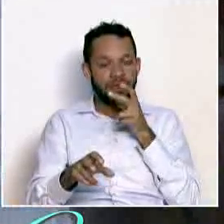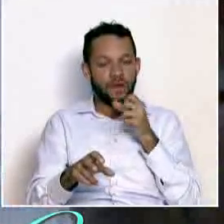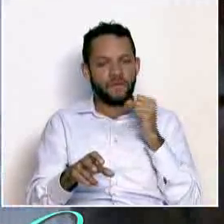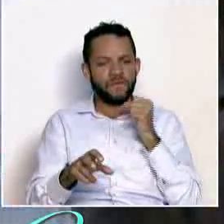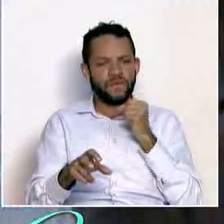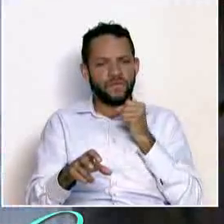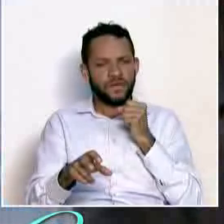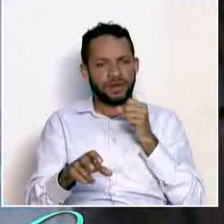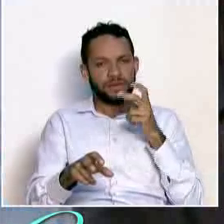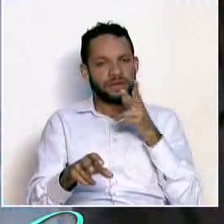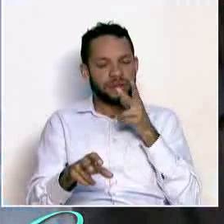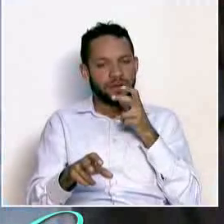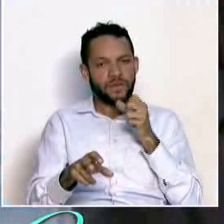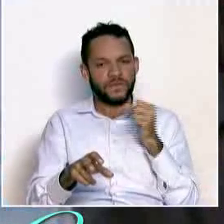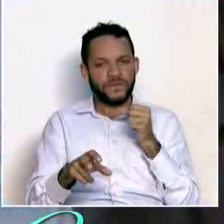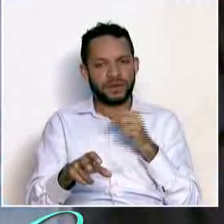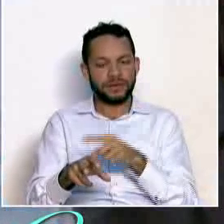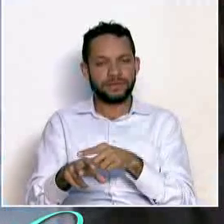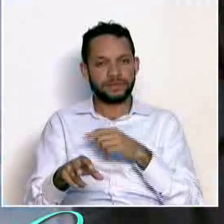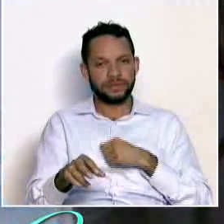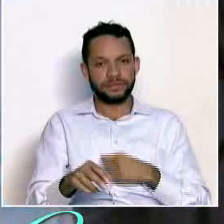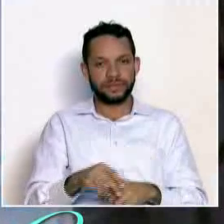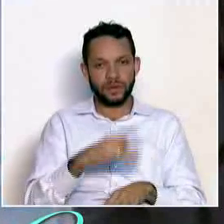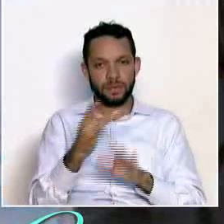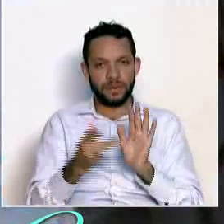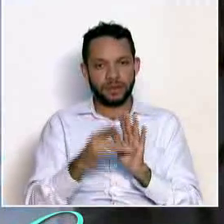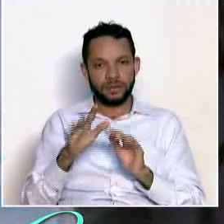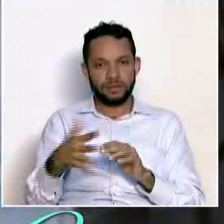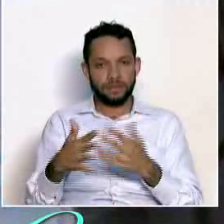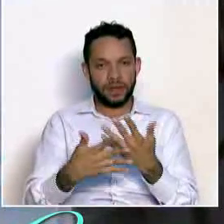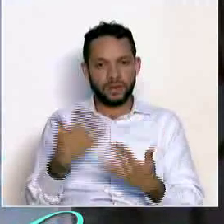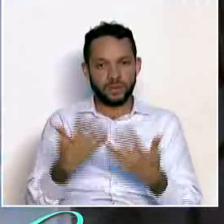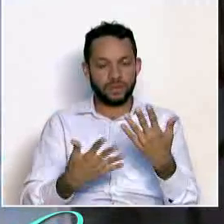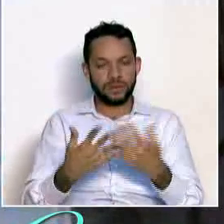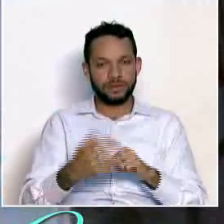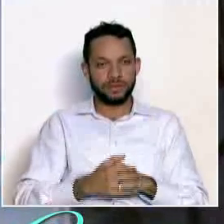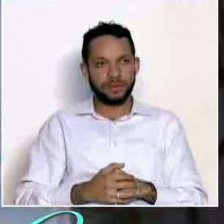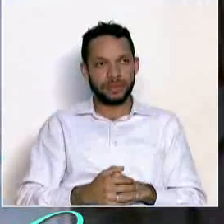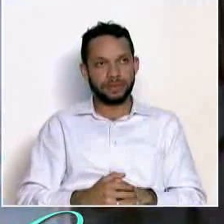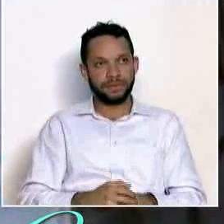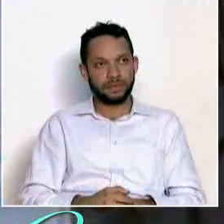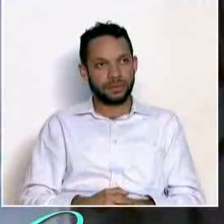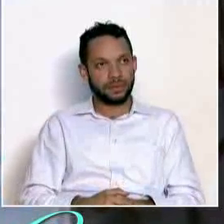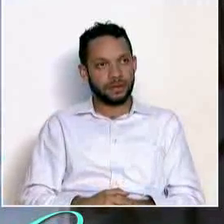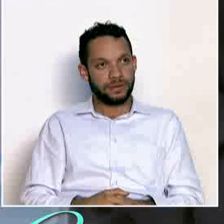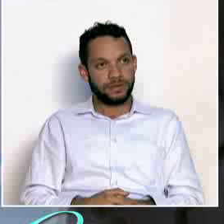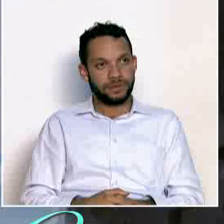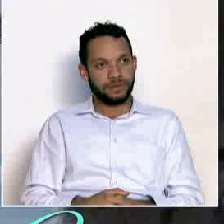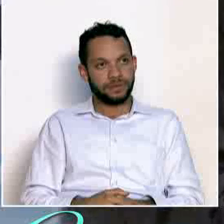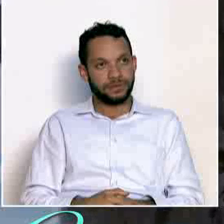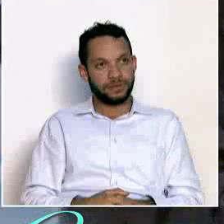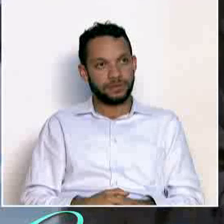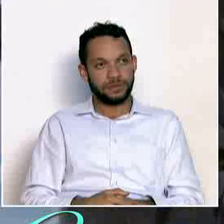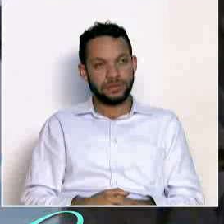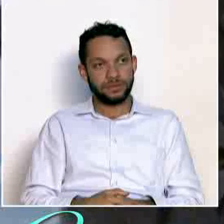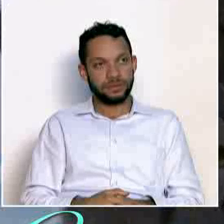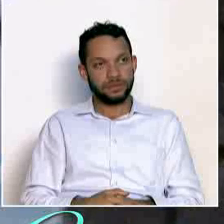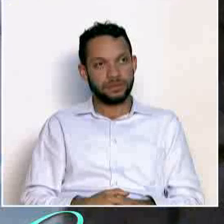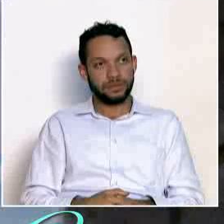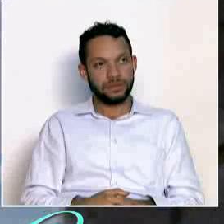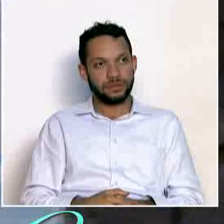totalmente fría, completamente fría, a causa de la acción del hielo tu mano se ha